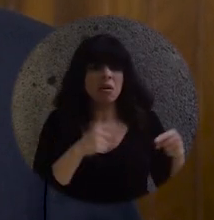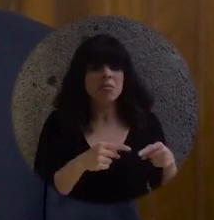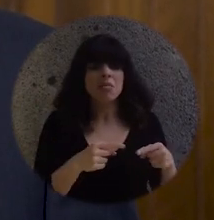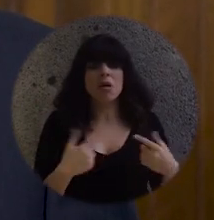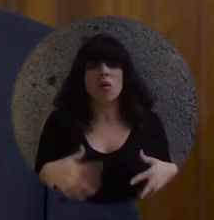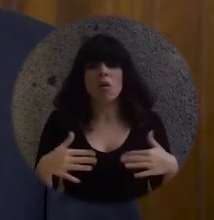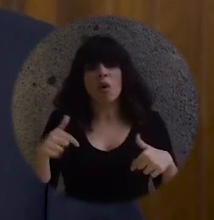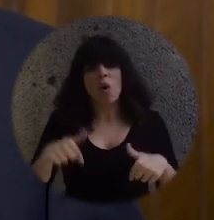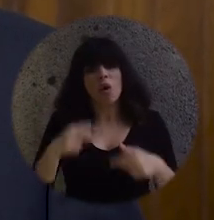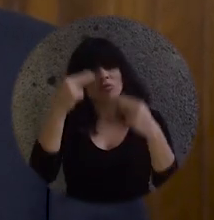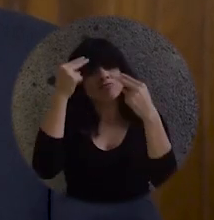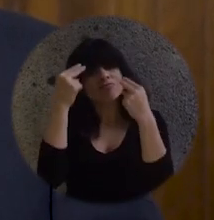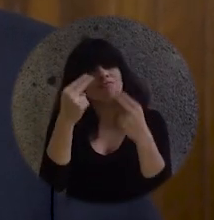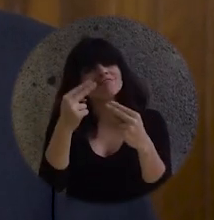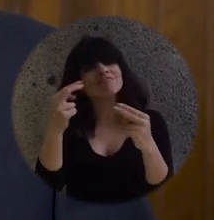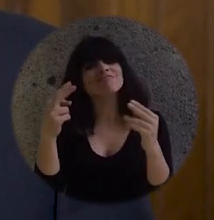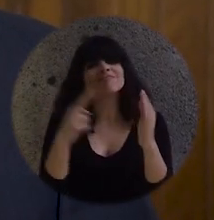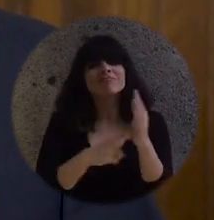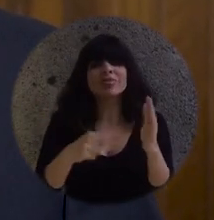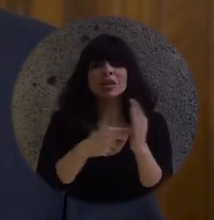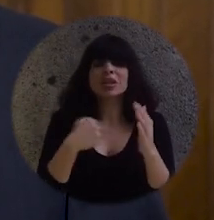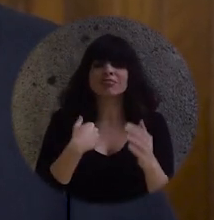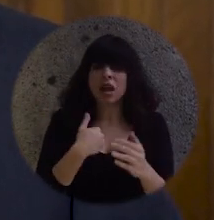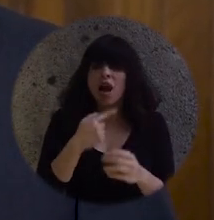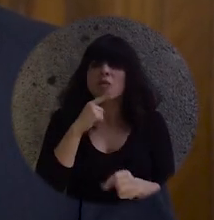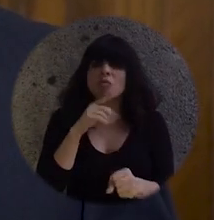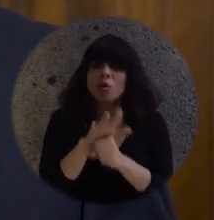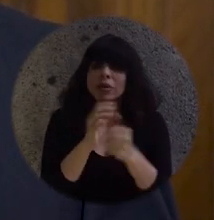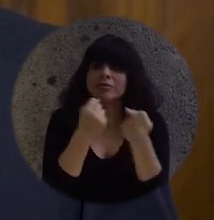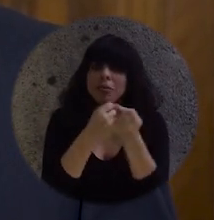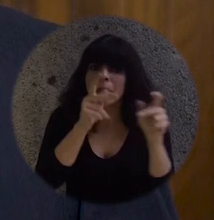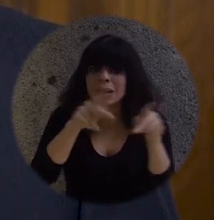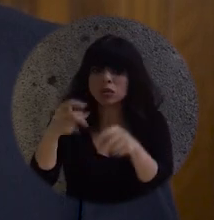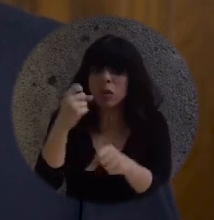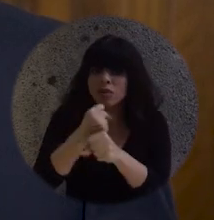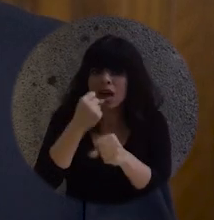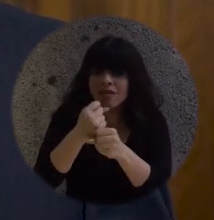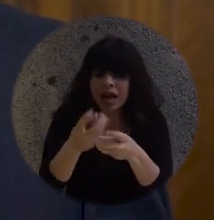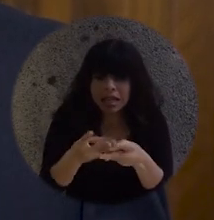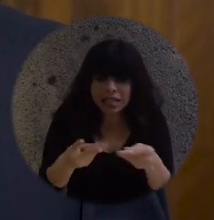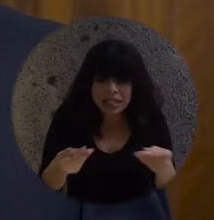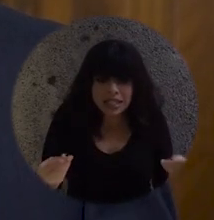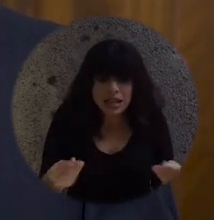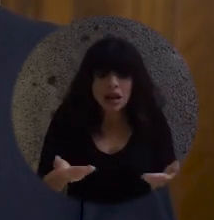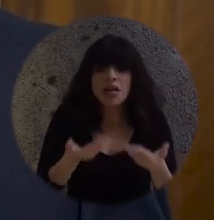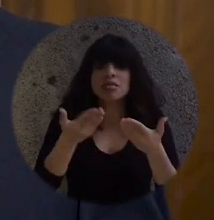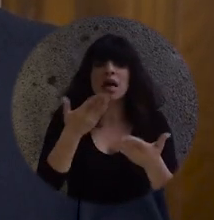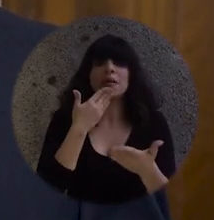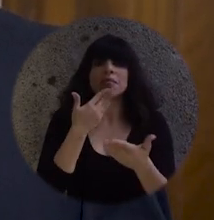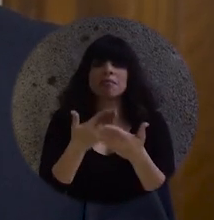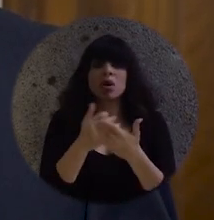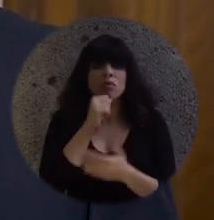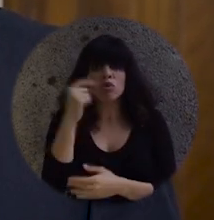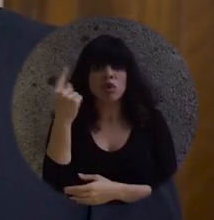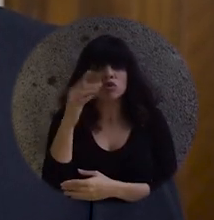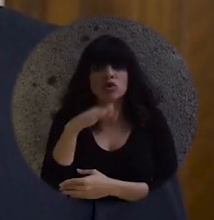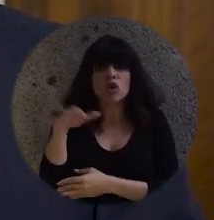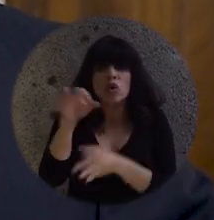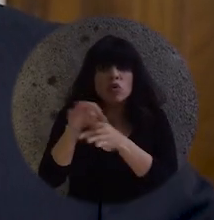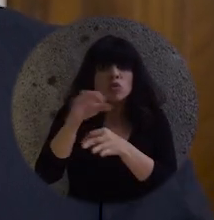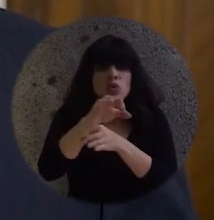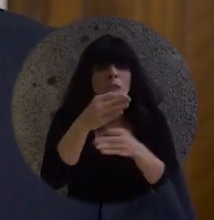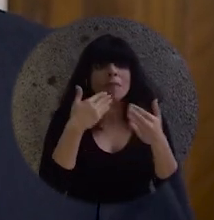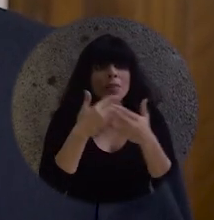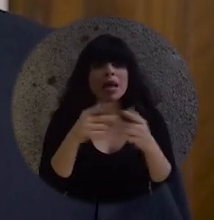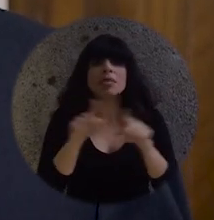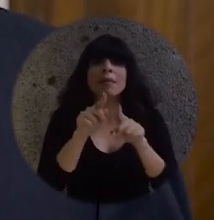rendimos homenaje y reiteramos nuestro compromiso con la gente que, al trabajar la tierra, lleva bienestar no solo a las zonas rurales, sino